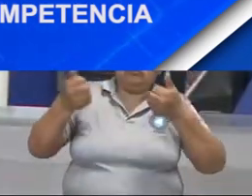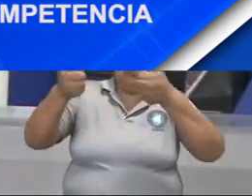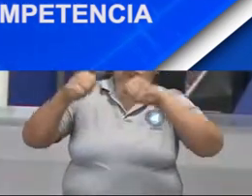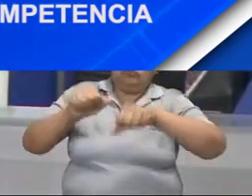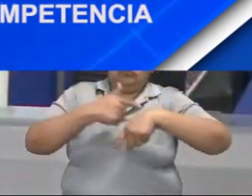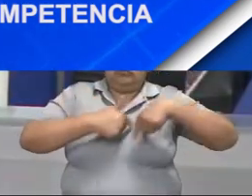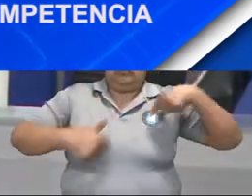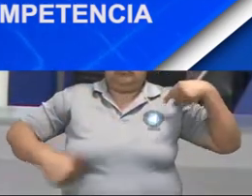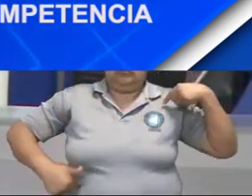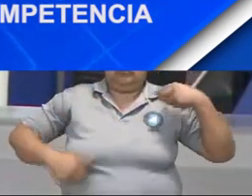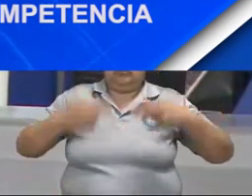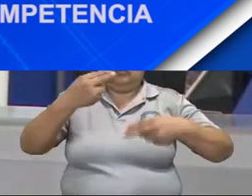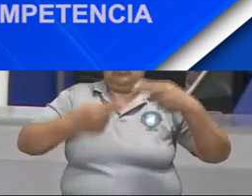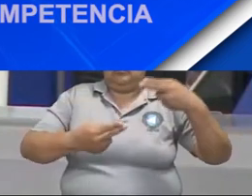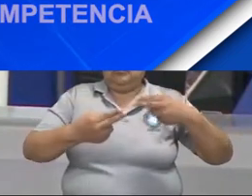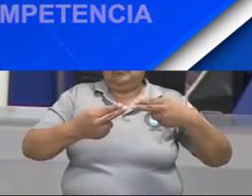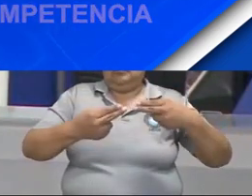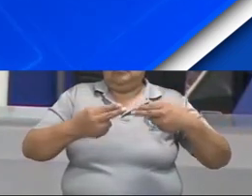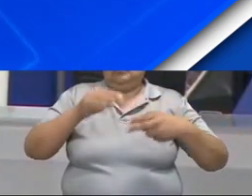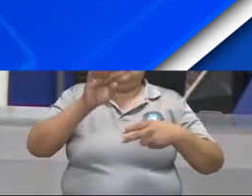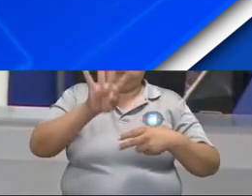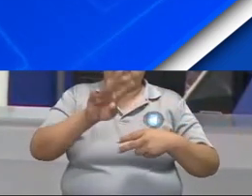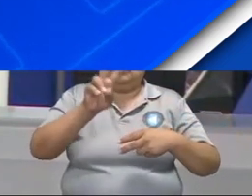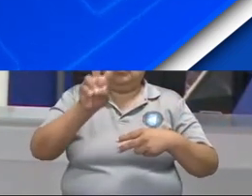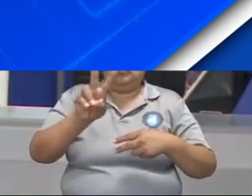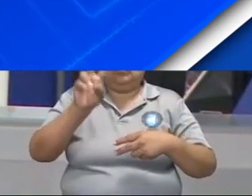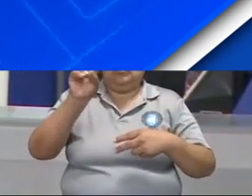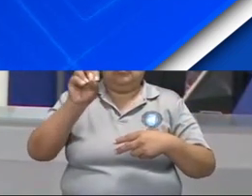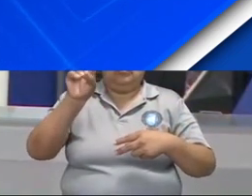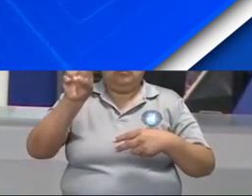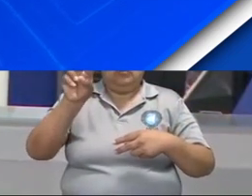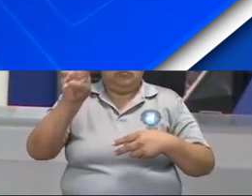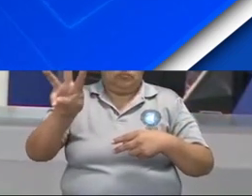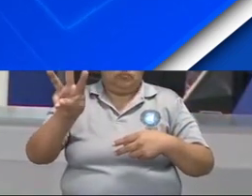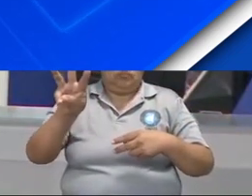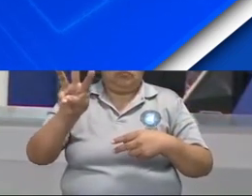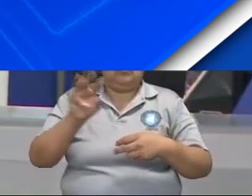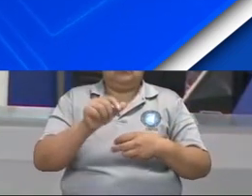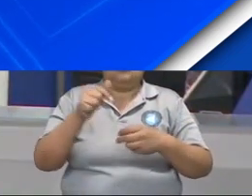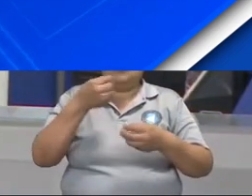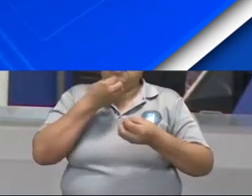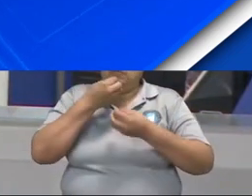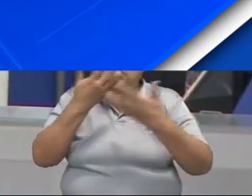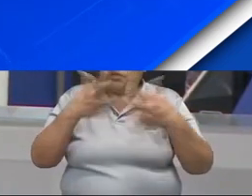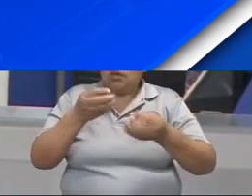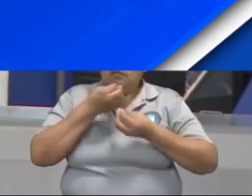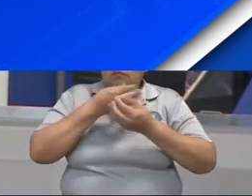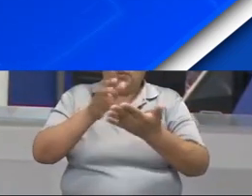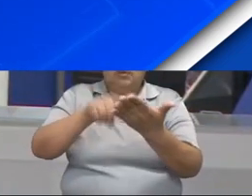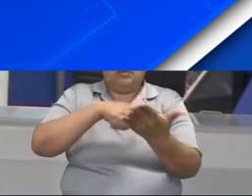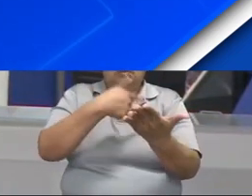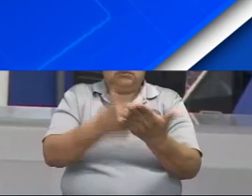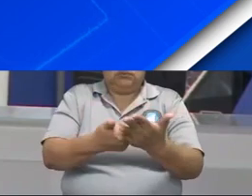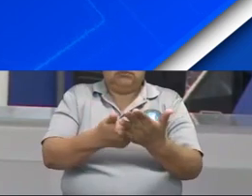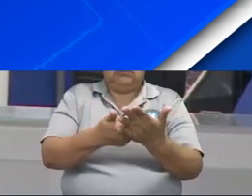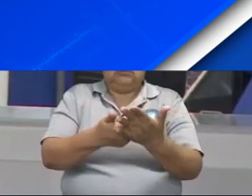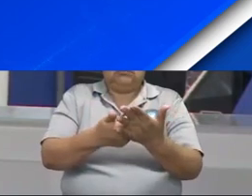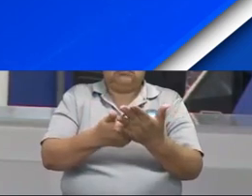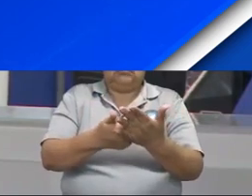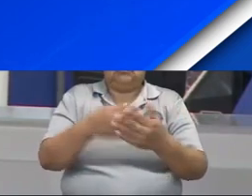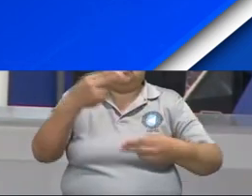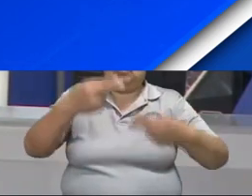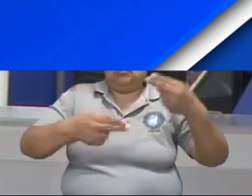muertos. Diplomáticos extranjeros han sido atacados y Naciones Unidas denunció saqueos, ataques y violencia sexual